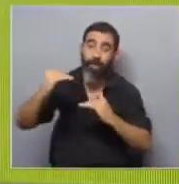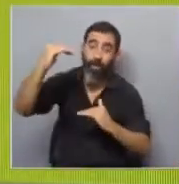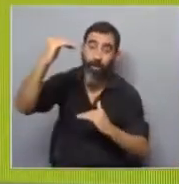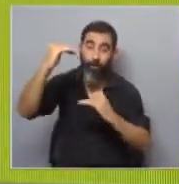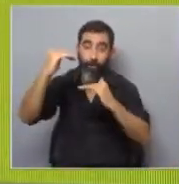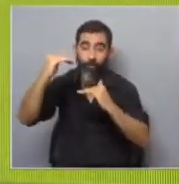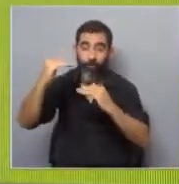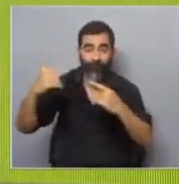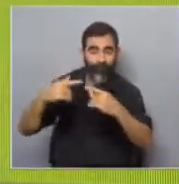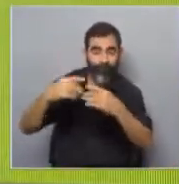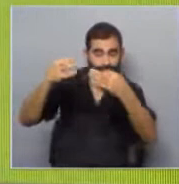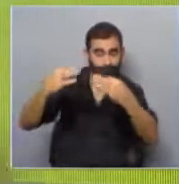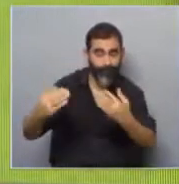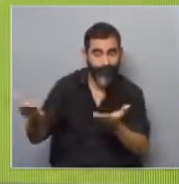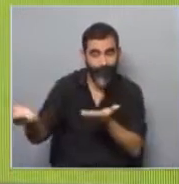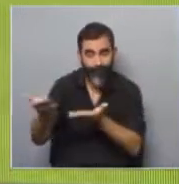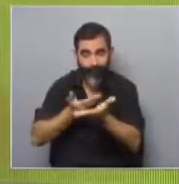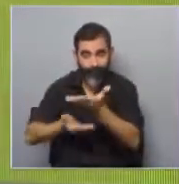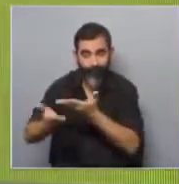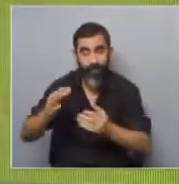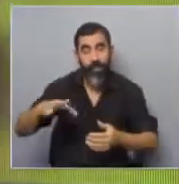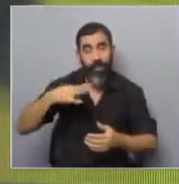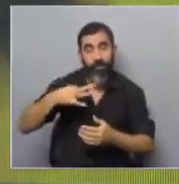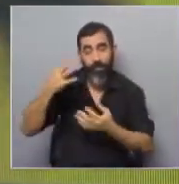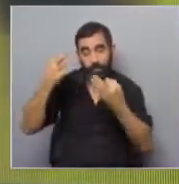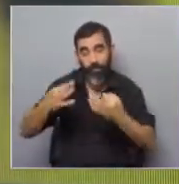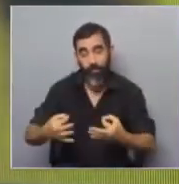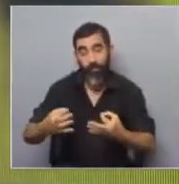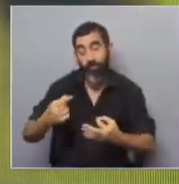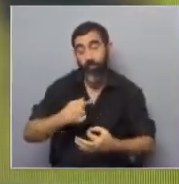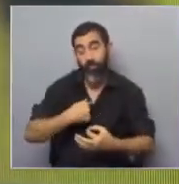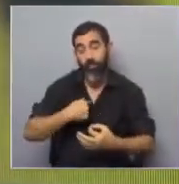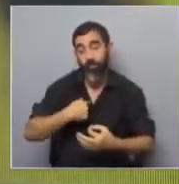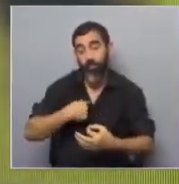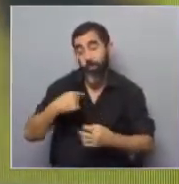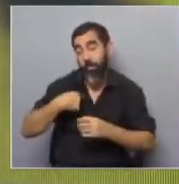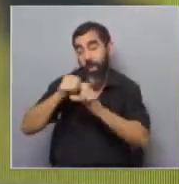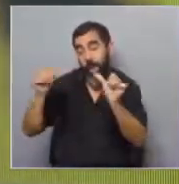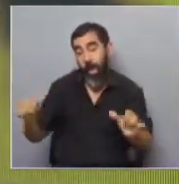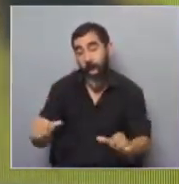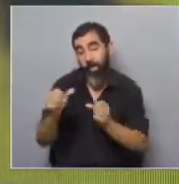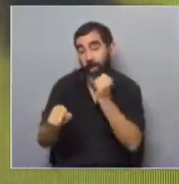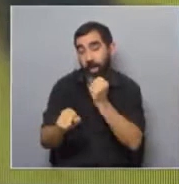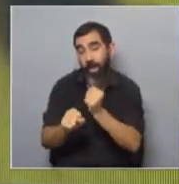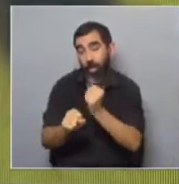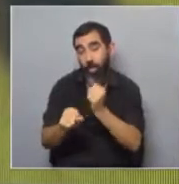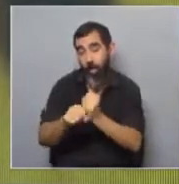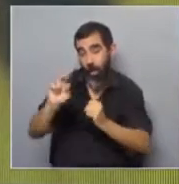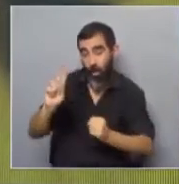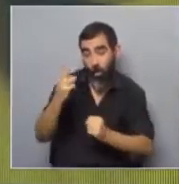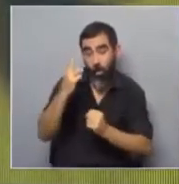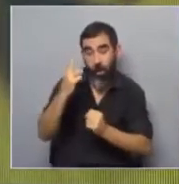Nos cruzamos ahí en nuestras vidas, ¿no? Y yo pasé toda mi actividad laboral en el